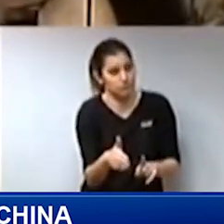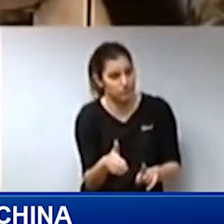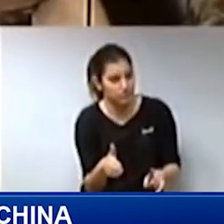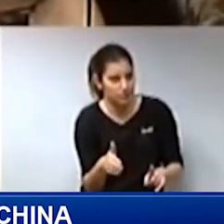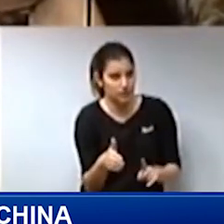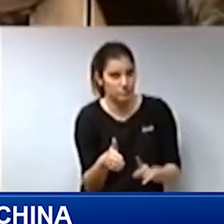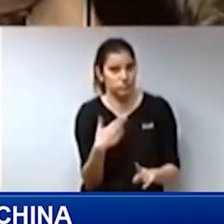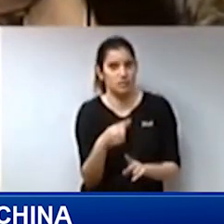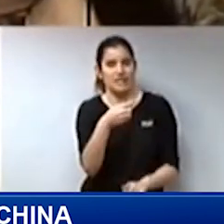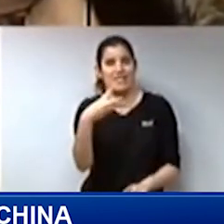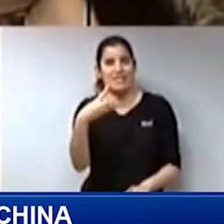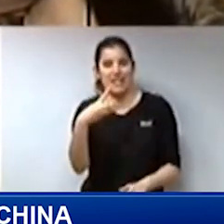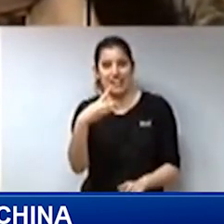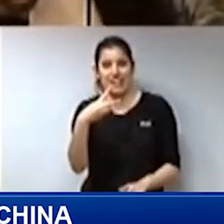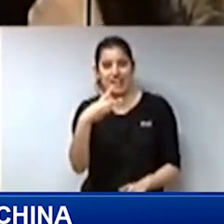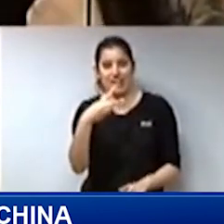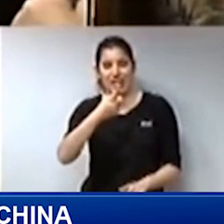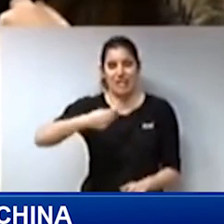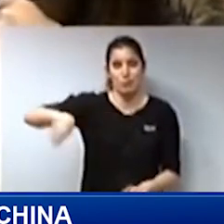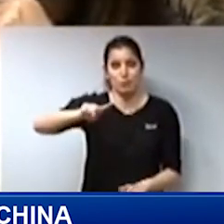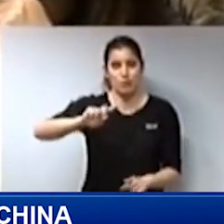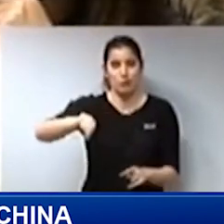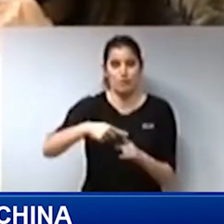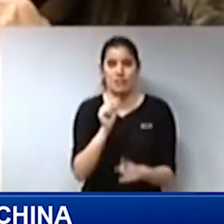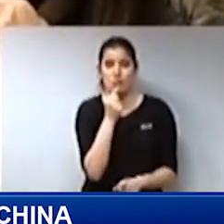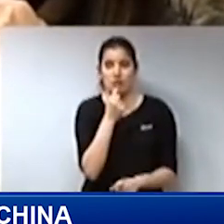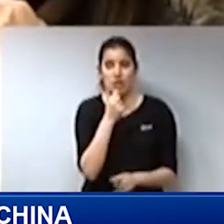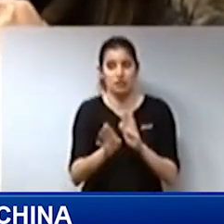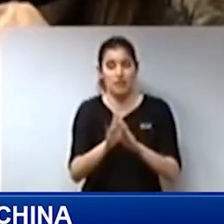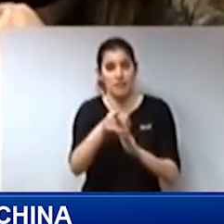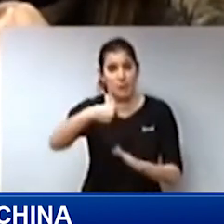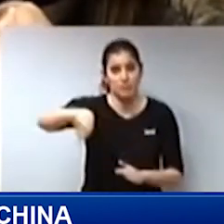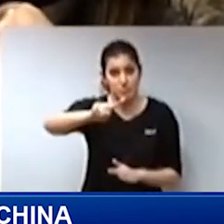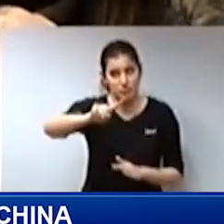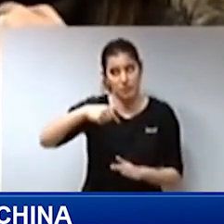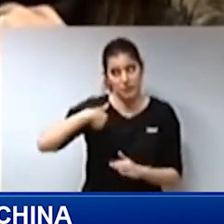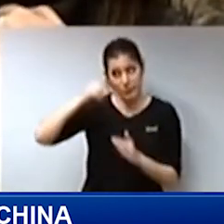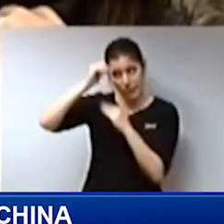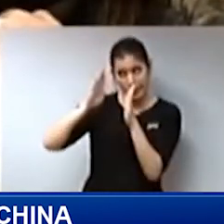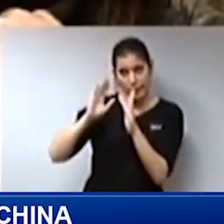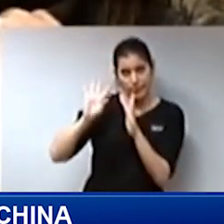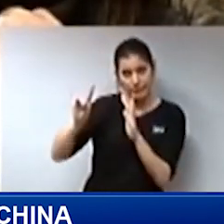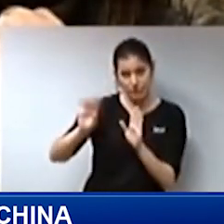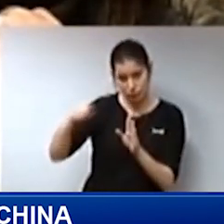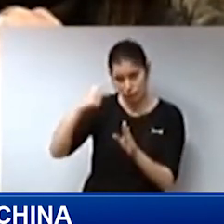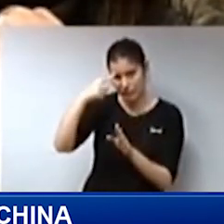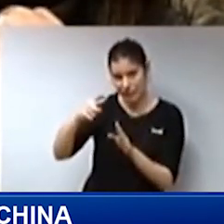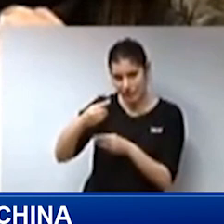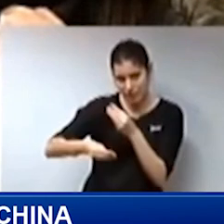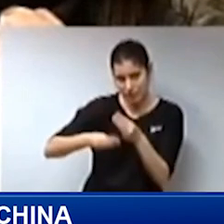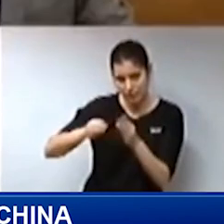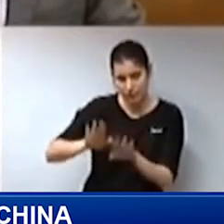13 imputadas y Mónica Oltra camino del banquillo, le presto atención. Usted sabe de qué habla.